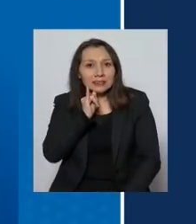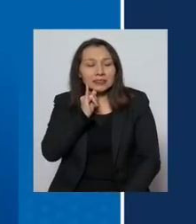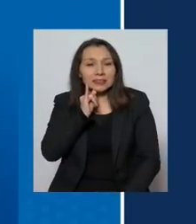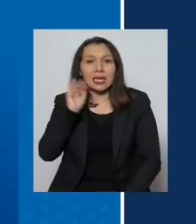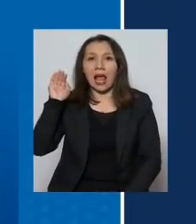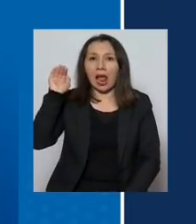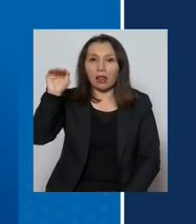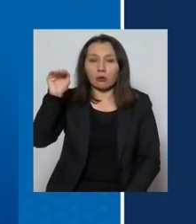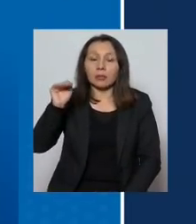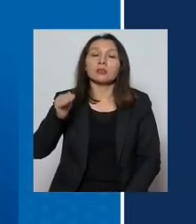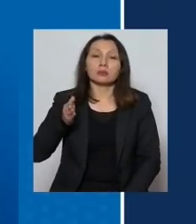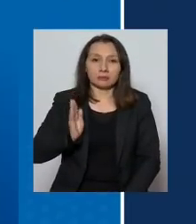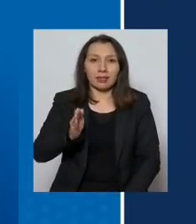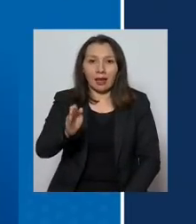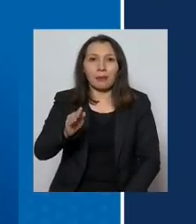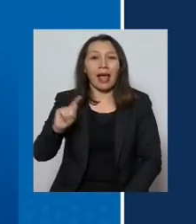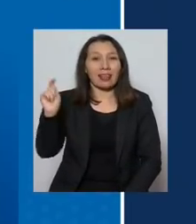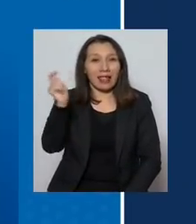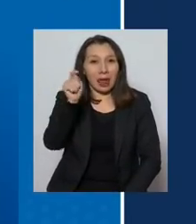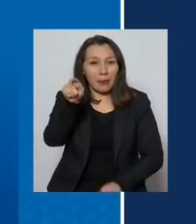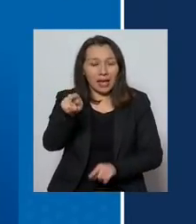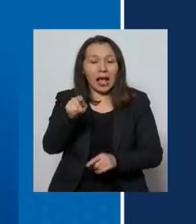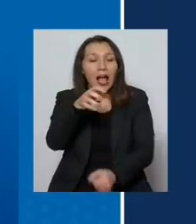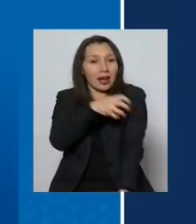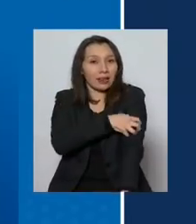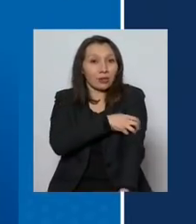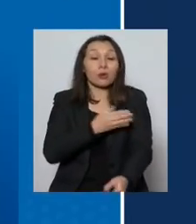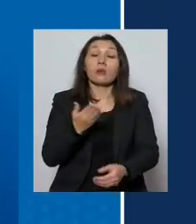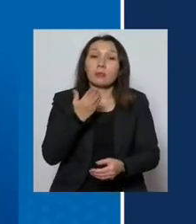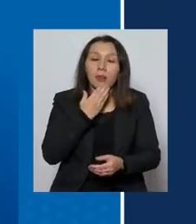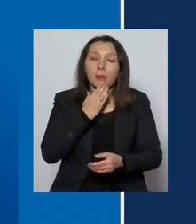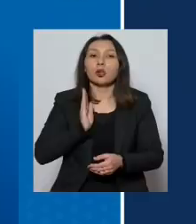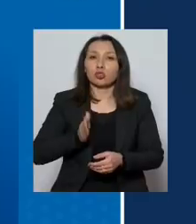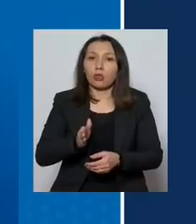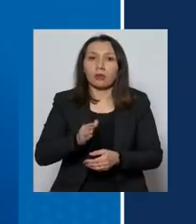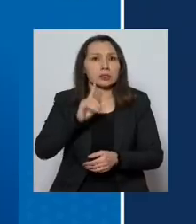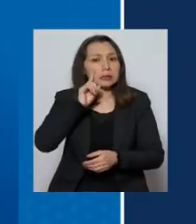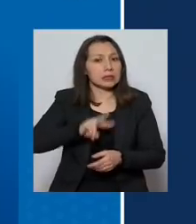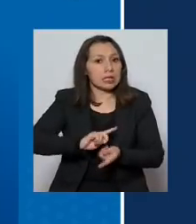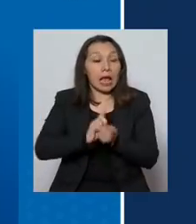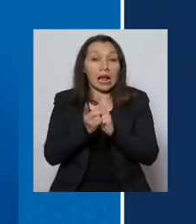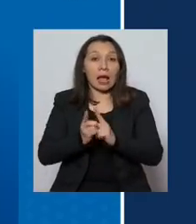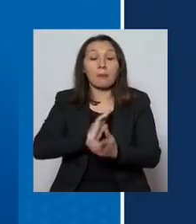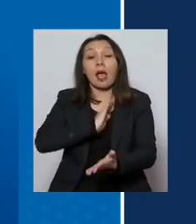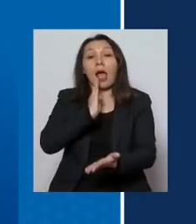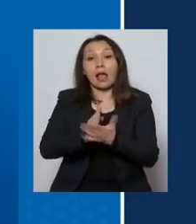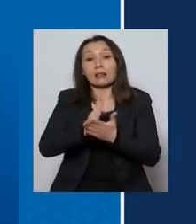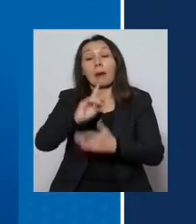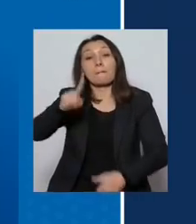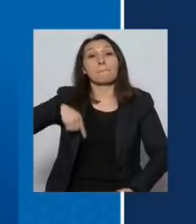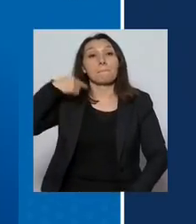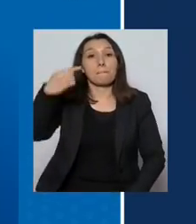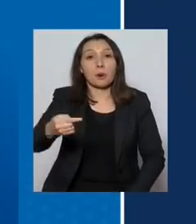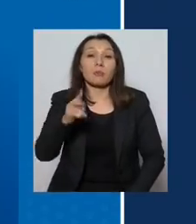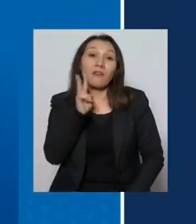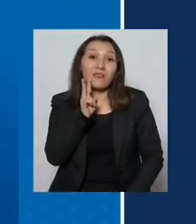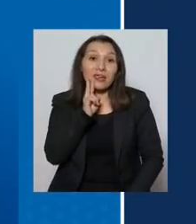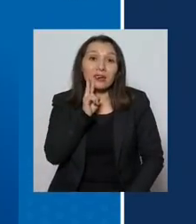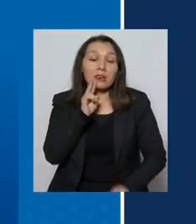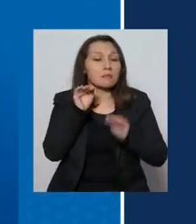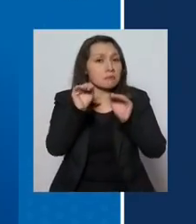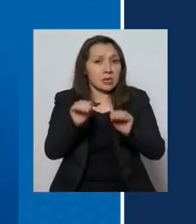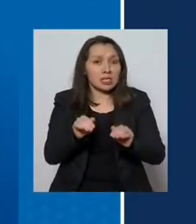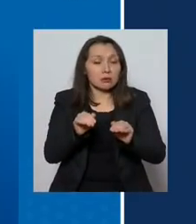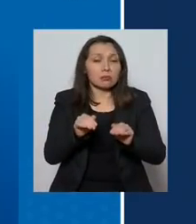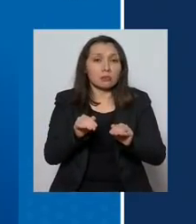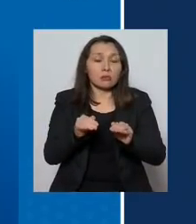Alto Hospicio en la región de Tarapacá, y se mantiene sin variación hasta el viernes de la próxima semana,